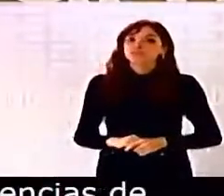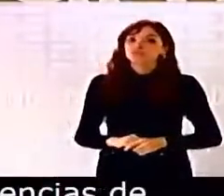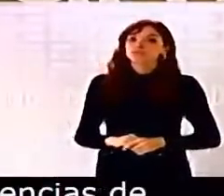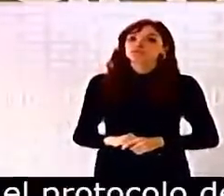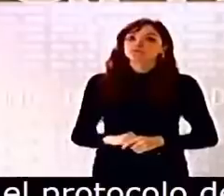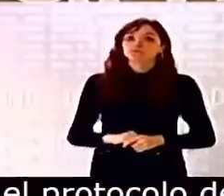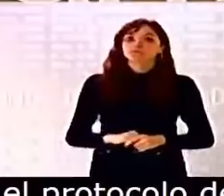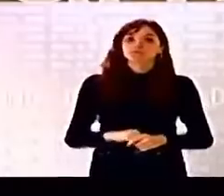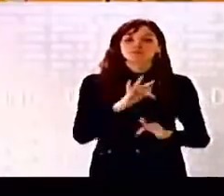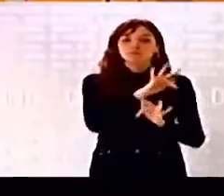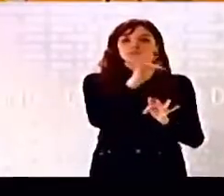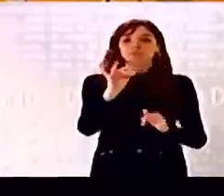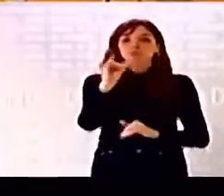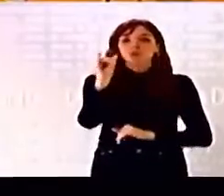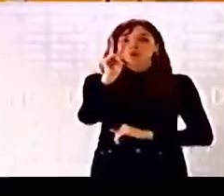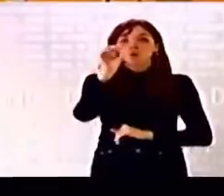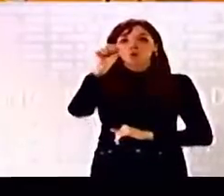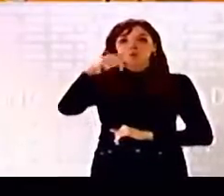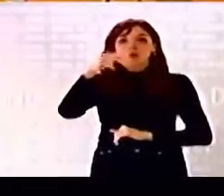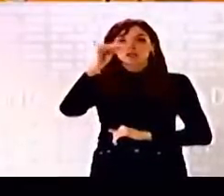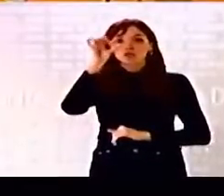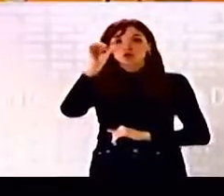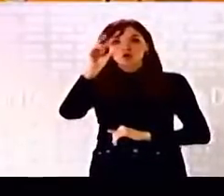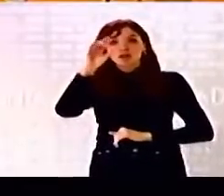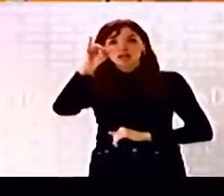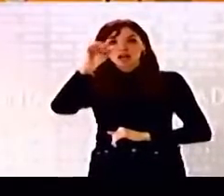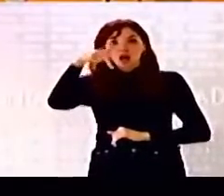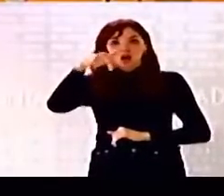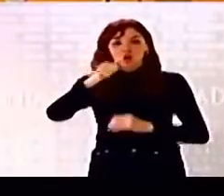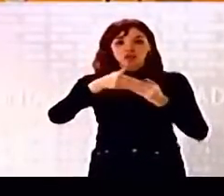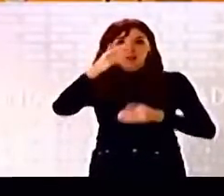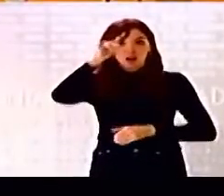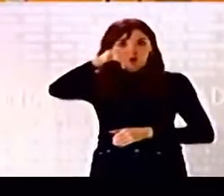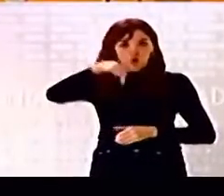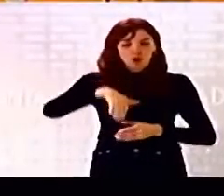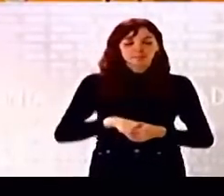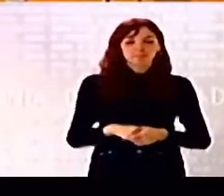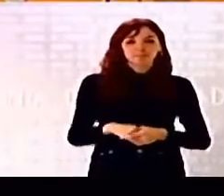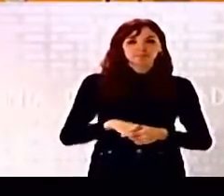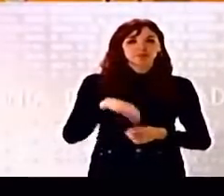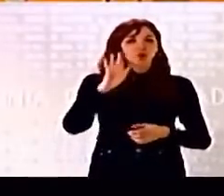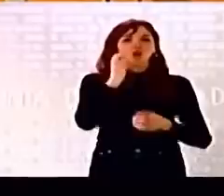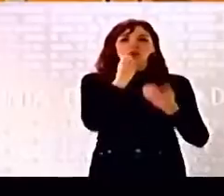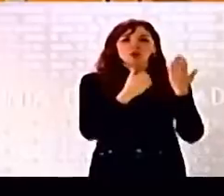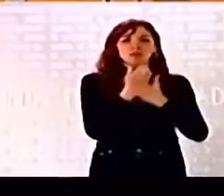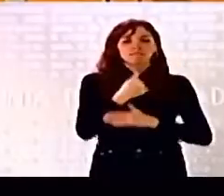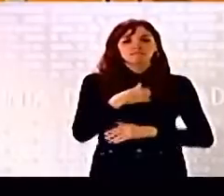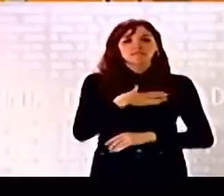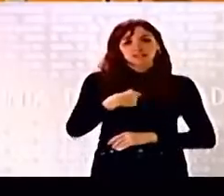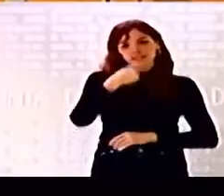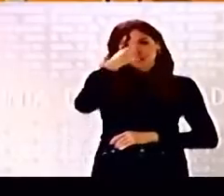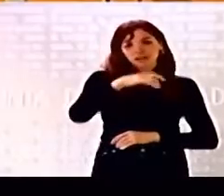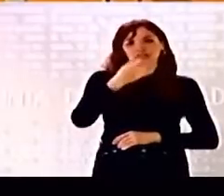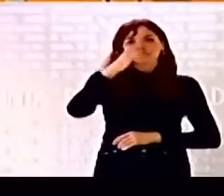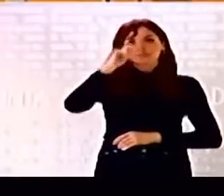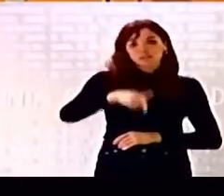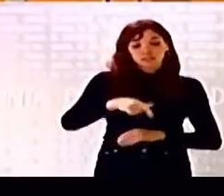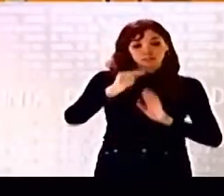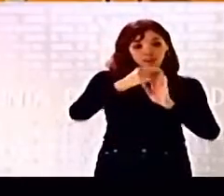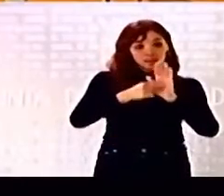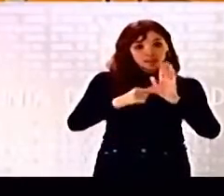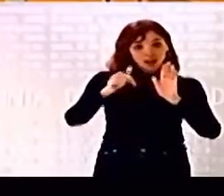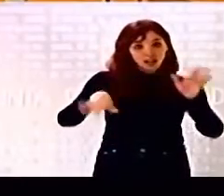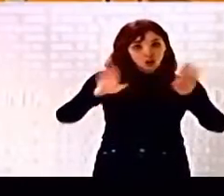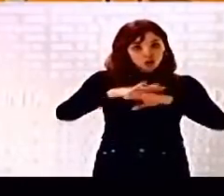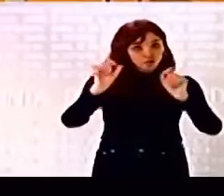Juan Soriano, del diario Hoy. Hola, bueno, sí, yo quería saber si las medidas entrarán en vigor esta noche. Y